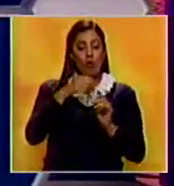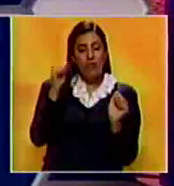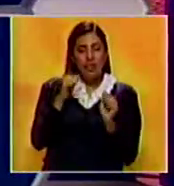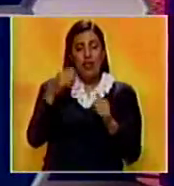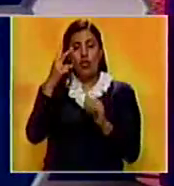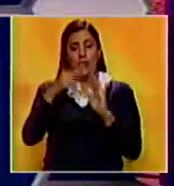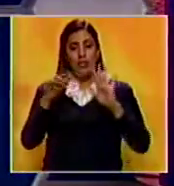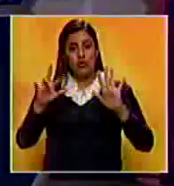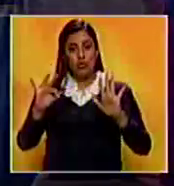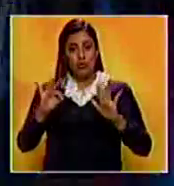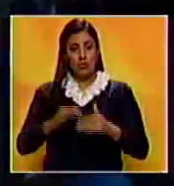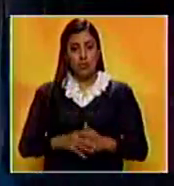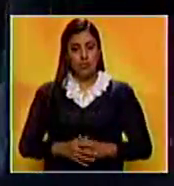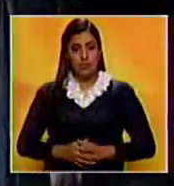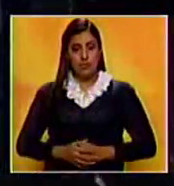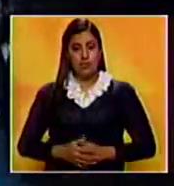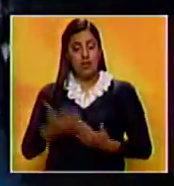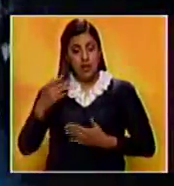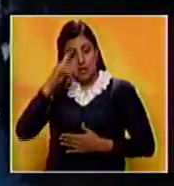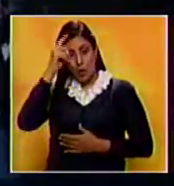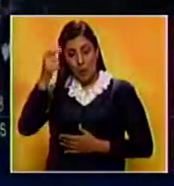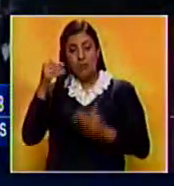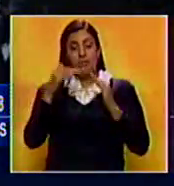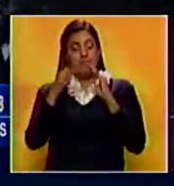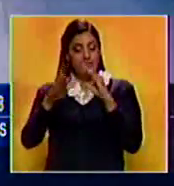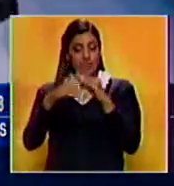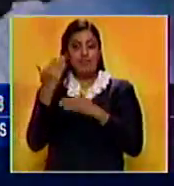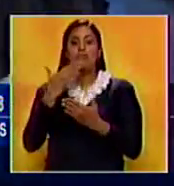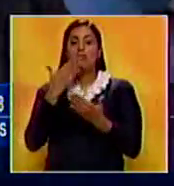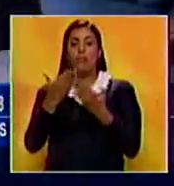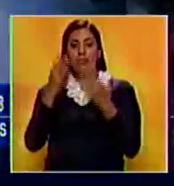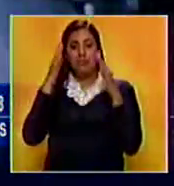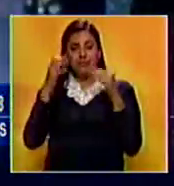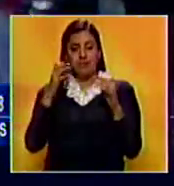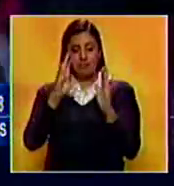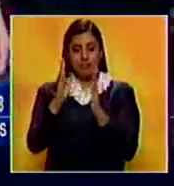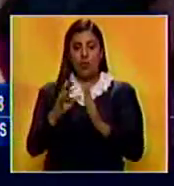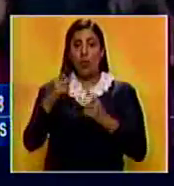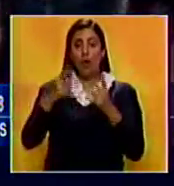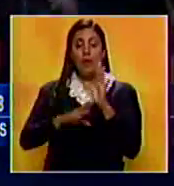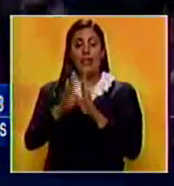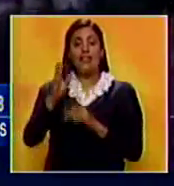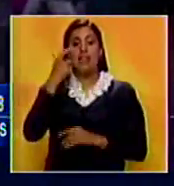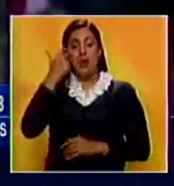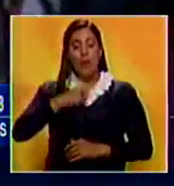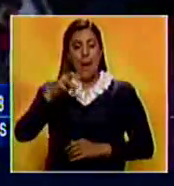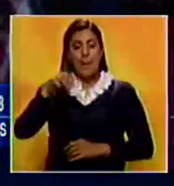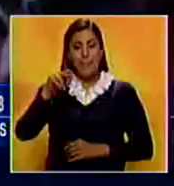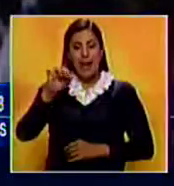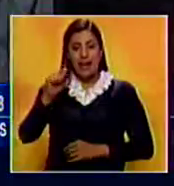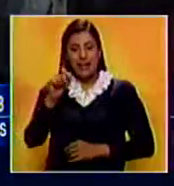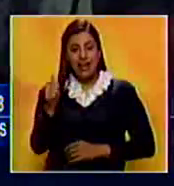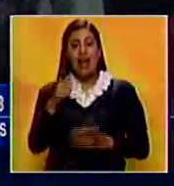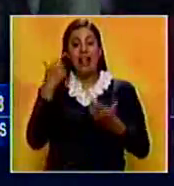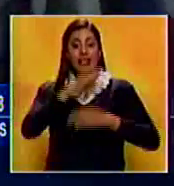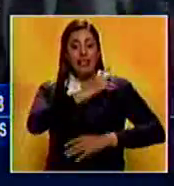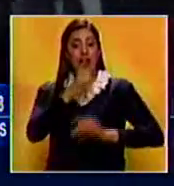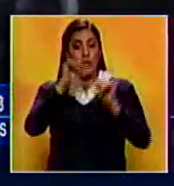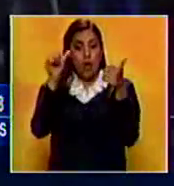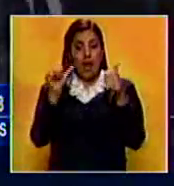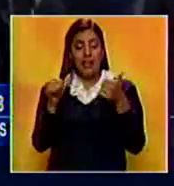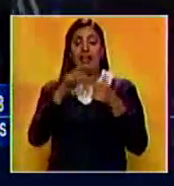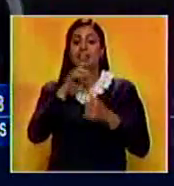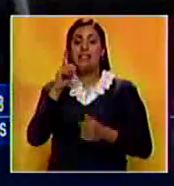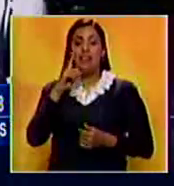otoño-invierno 2018. La reconocida casa de moda presenta su línea Pret-a-Porter desarrollada por María Grazia Chiuri, directora artística